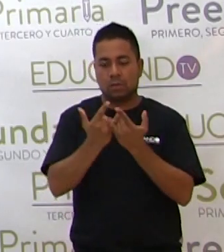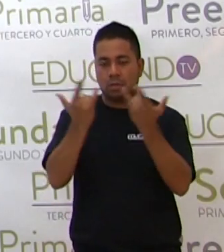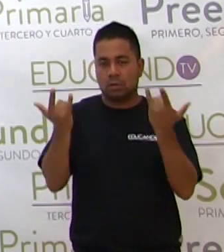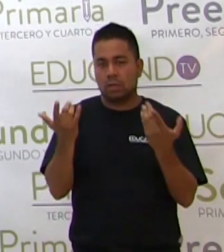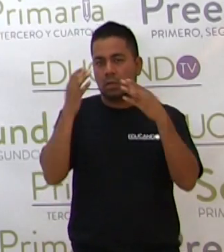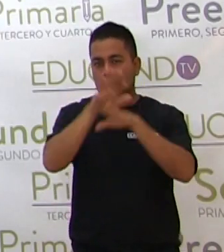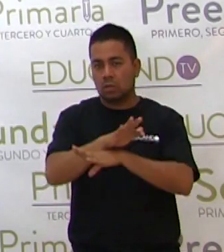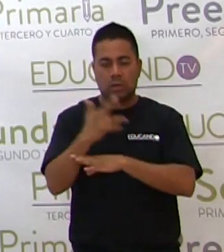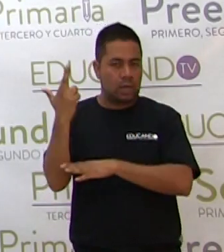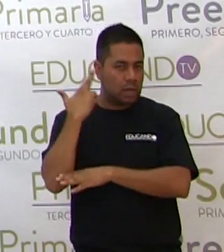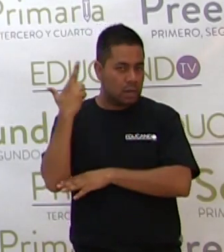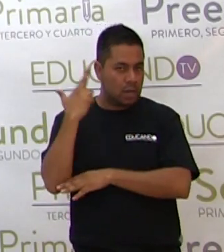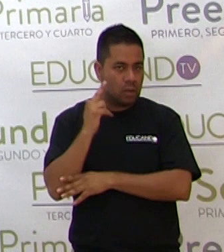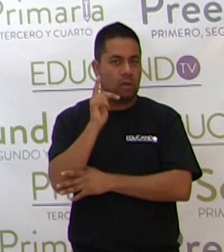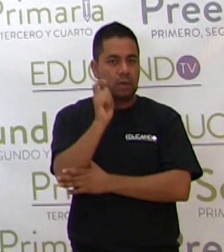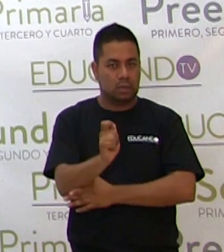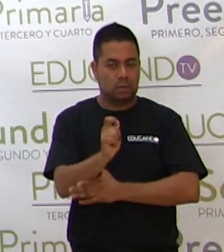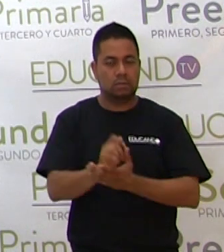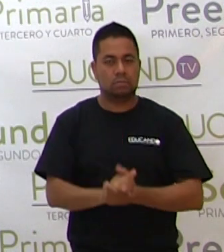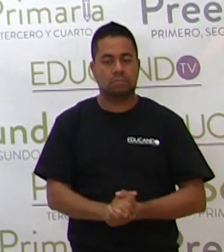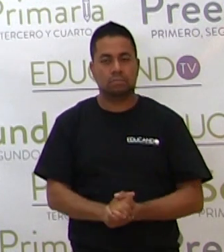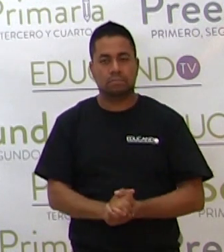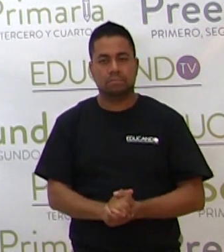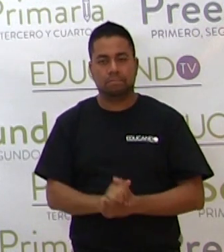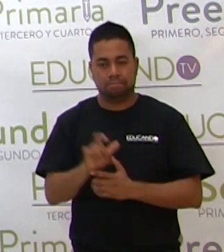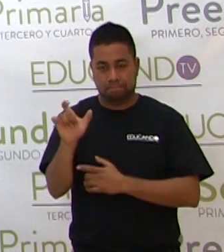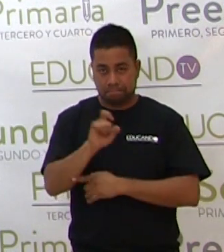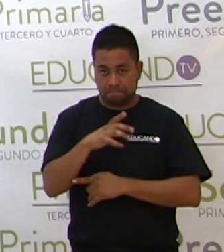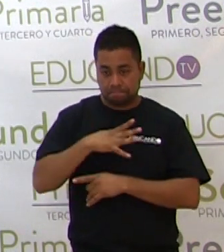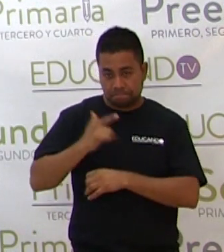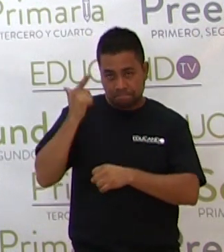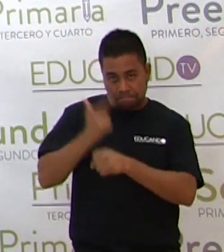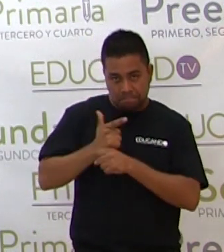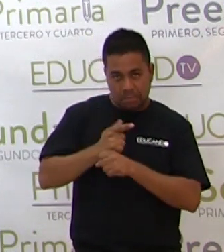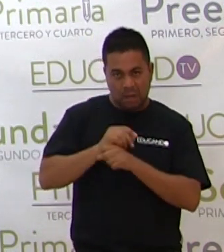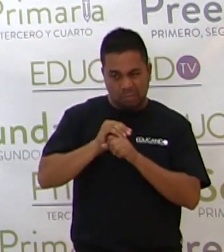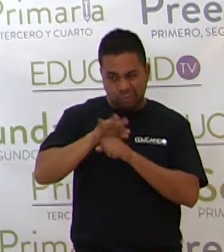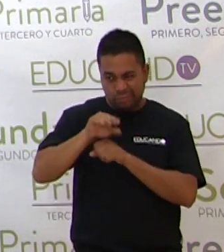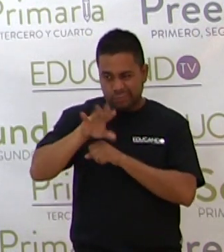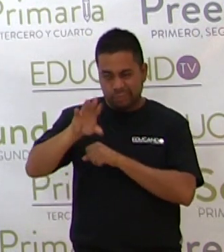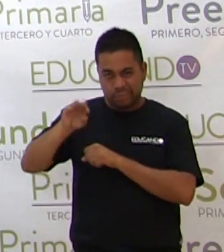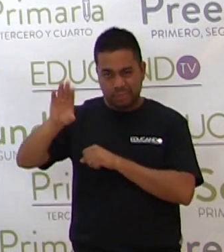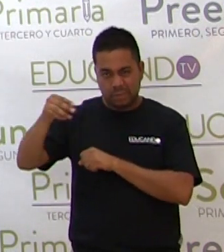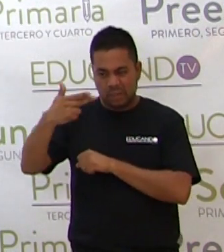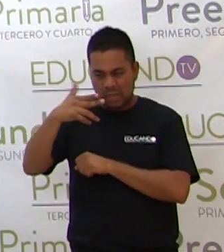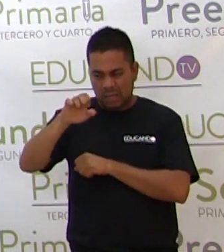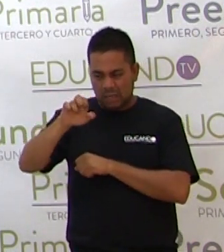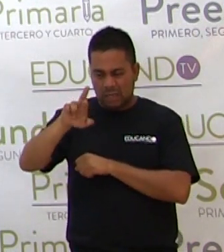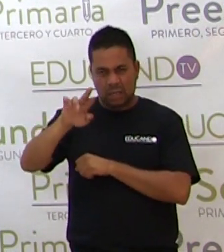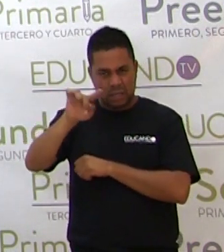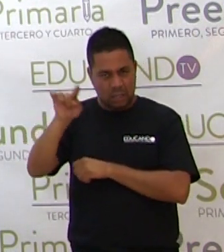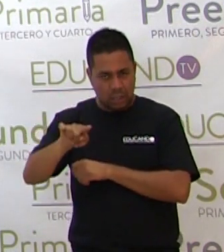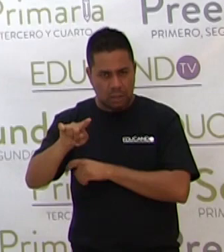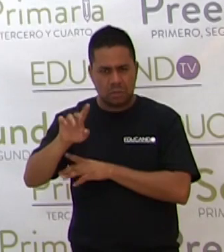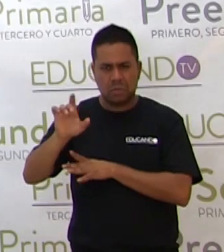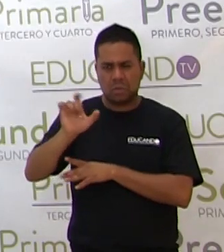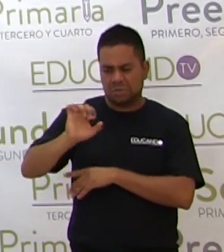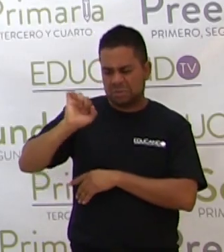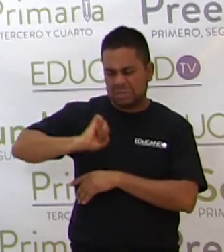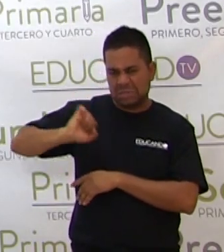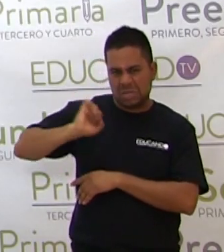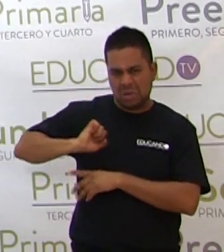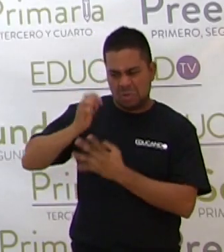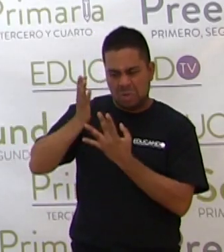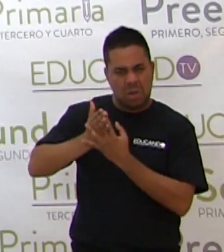la radio cuando se descubren las ondas hertzianas en el siglo a mediados del siglo 19